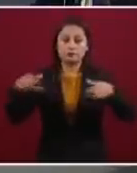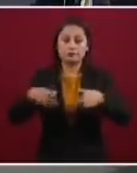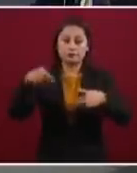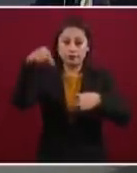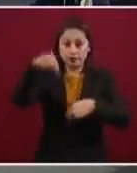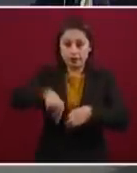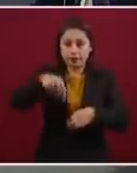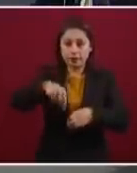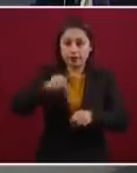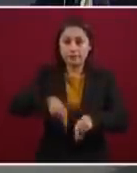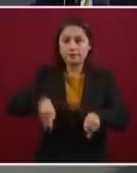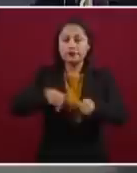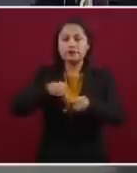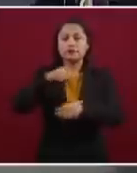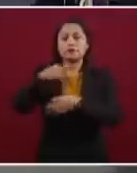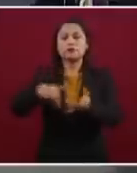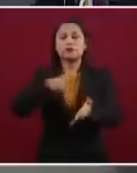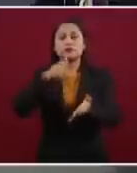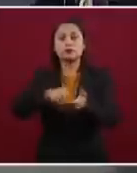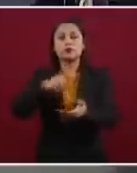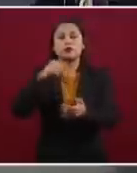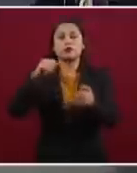del palacio